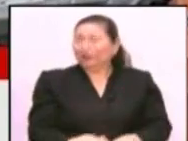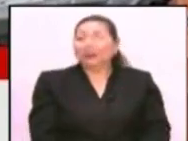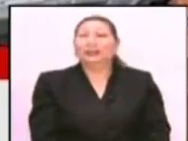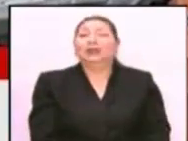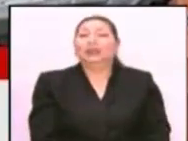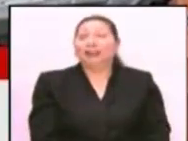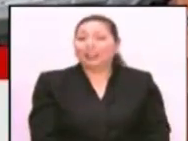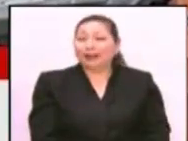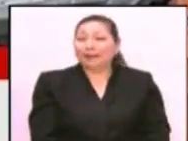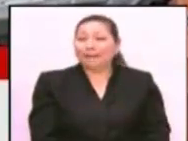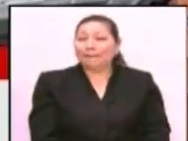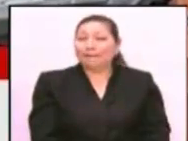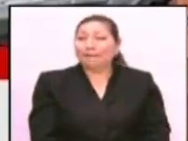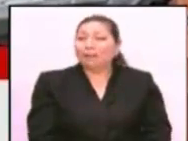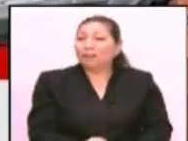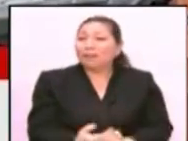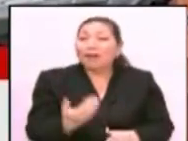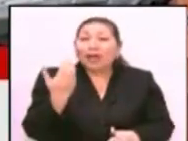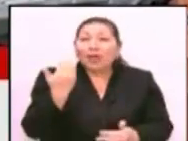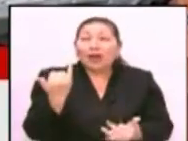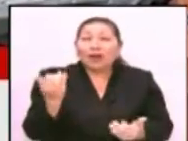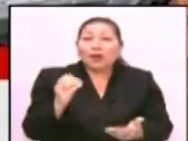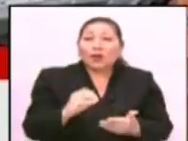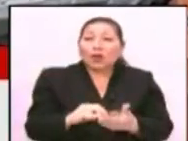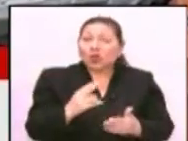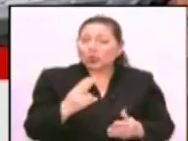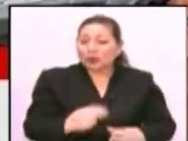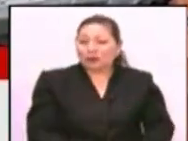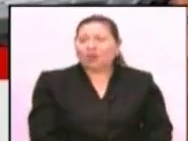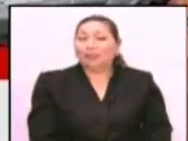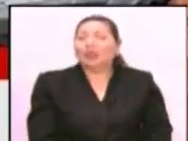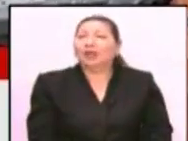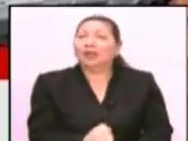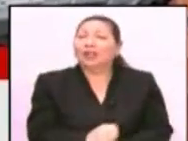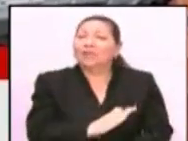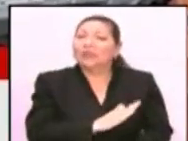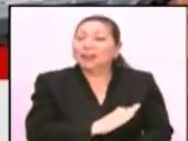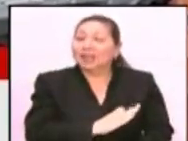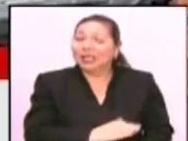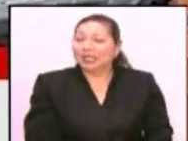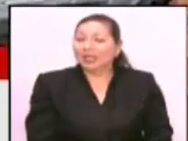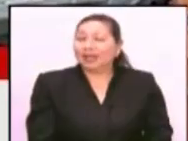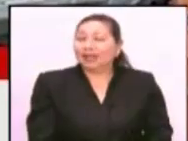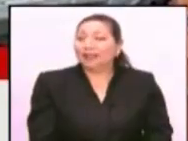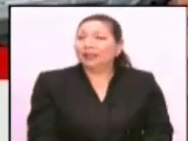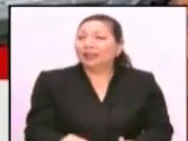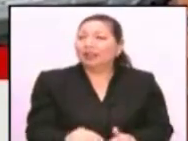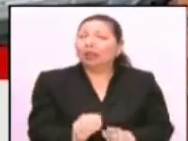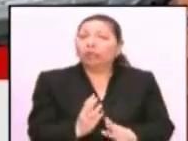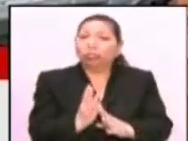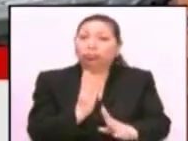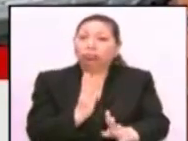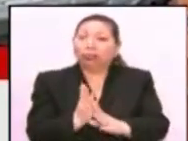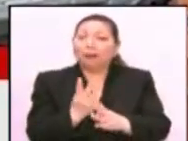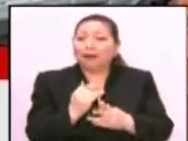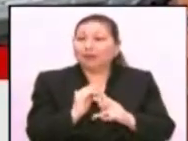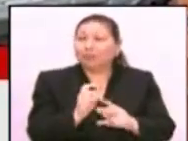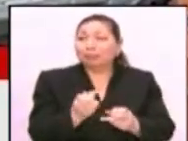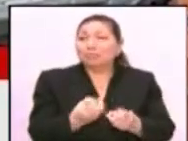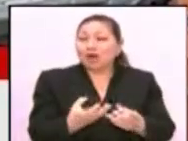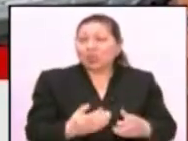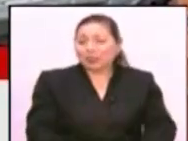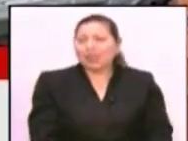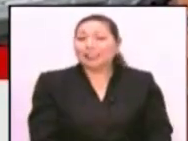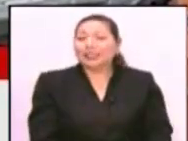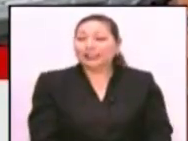va desde metodologías antiguas hasta casos de corrupción, ¿no? Tenemos que trabajar con Fiscalía Anticorrupción, incluso en las colas, presidente, para que vea la situación